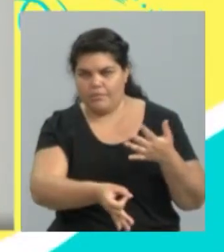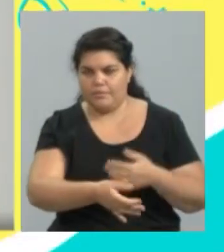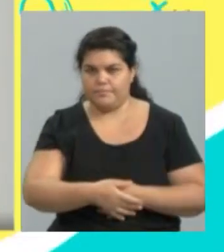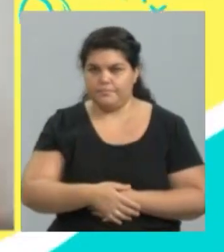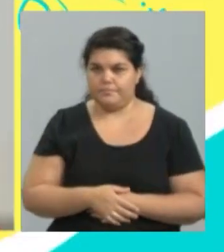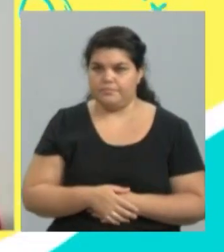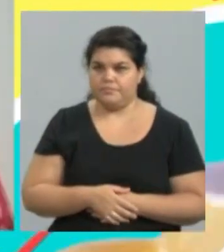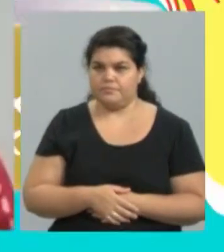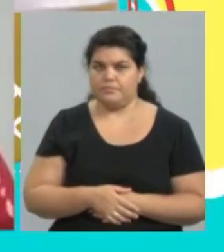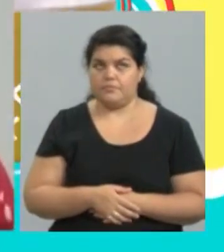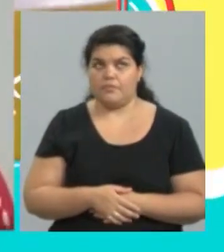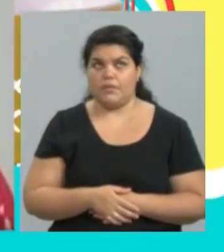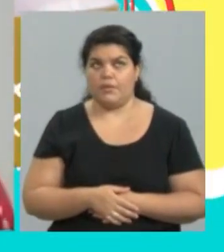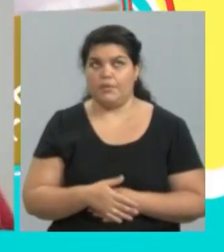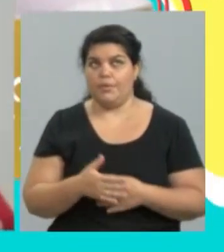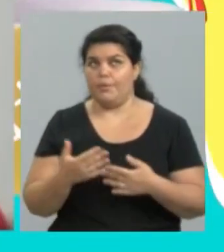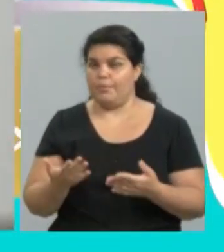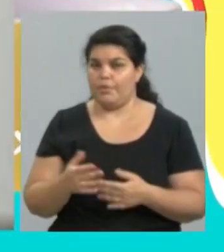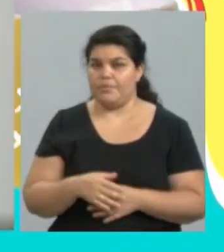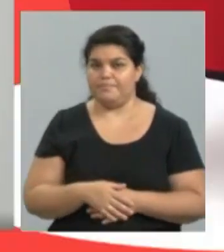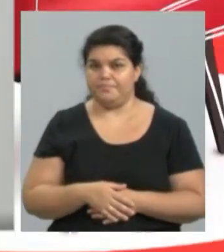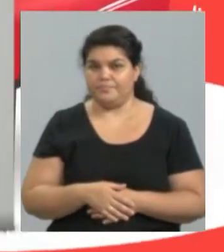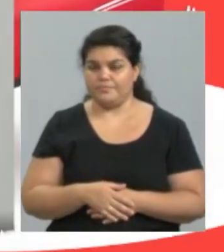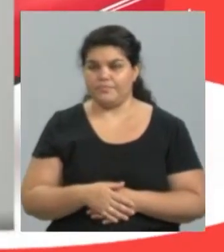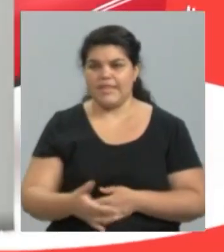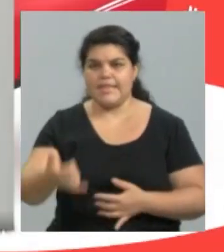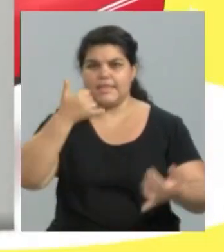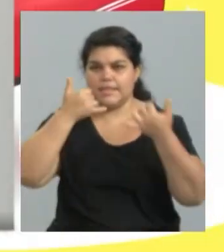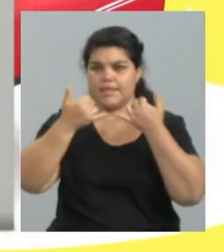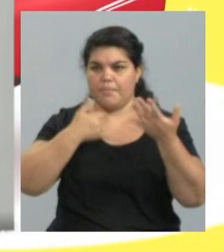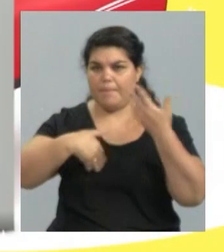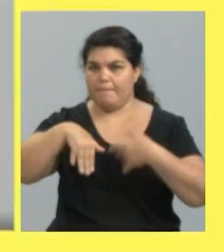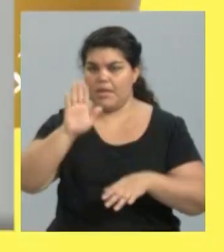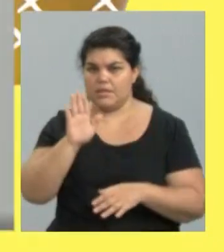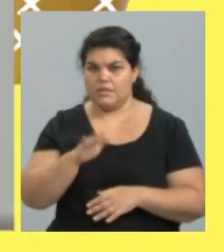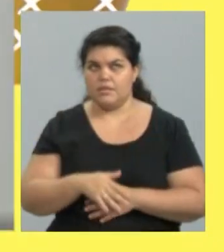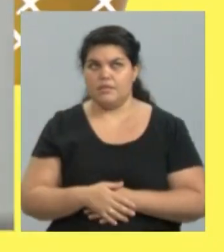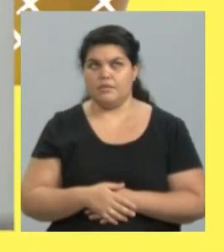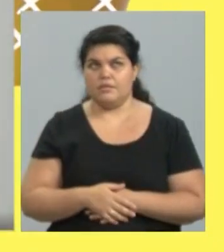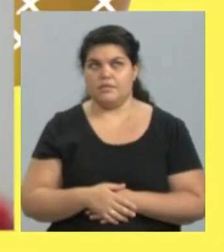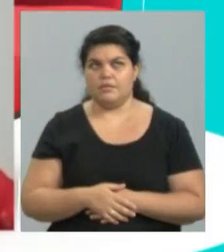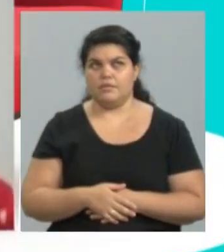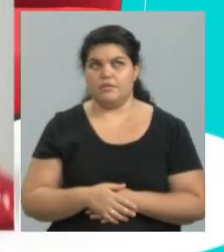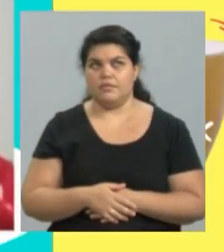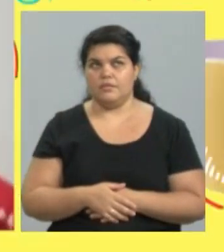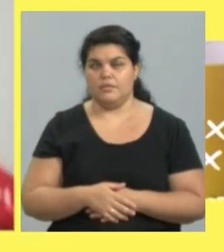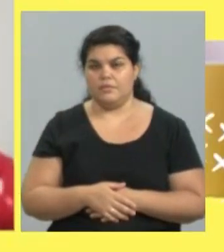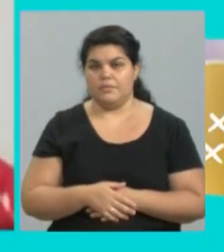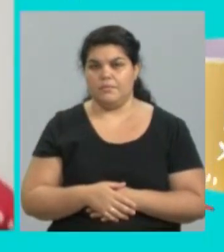Bien, entonces, las cuestiones por las cuales más llamaron, digamos, que fue lo que nos dejó como la